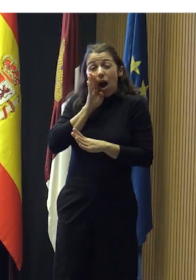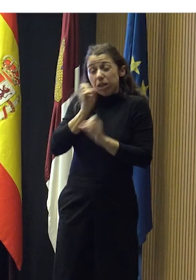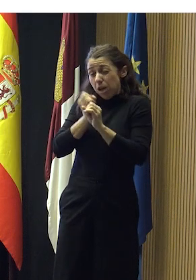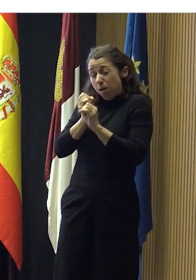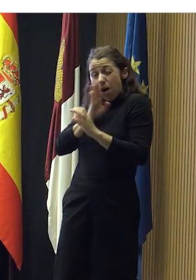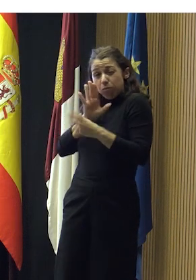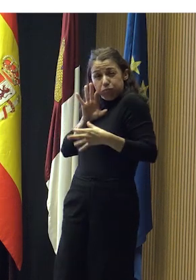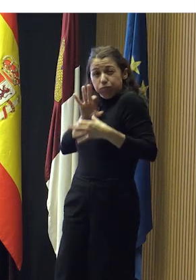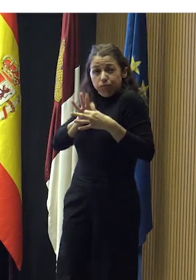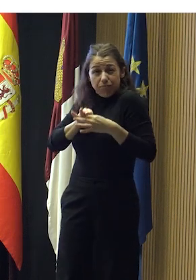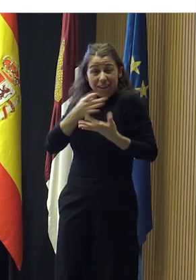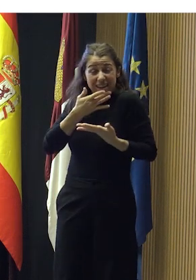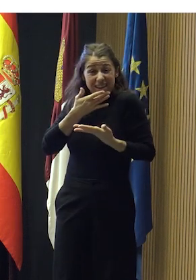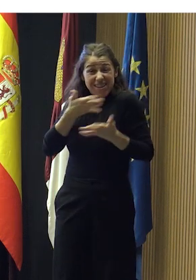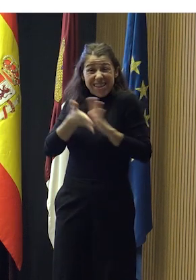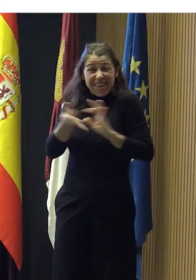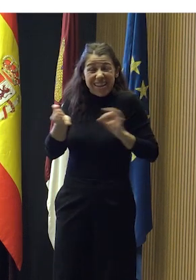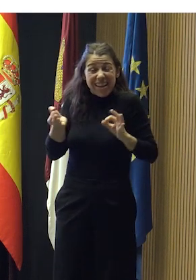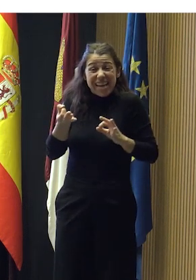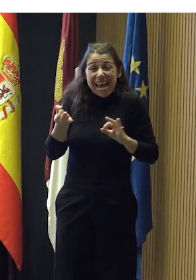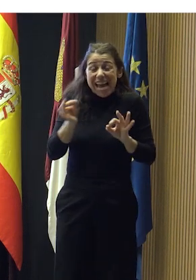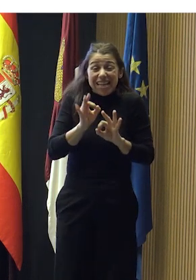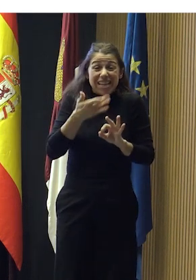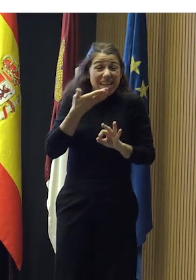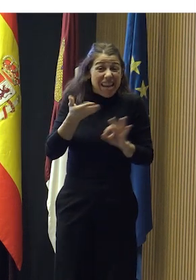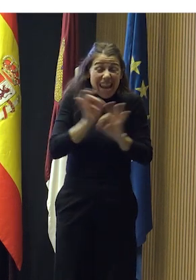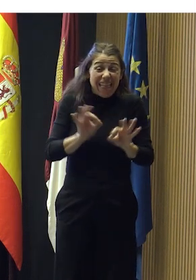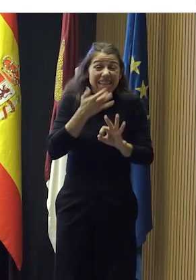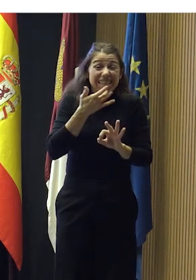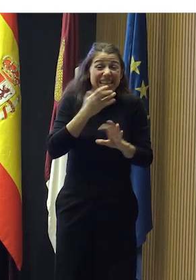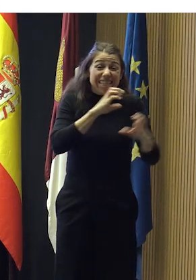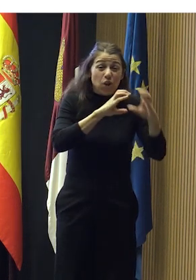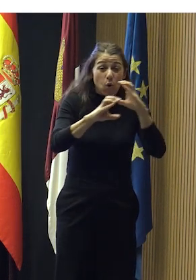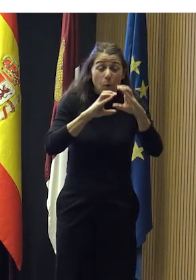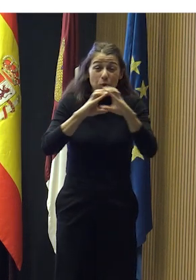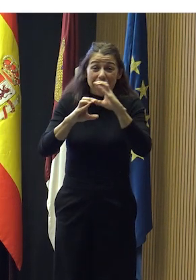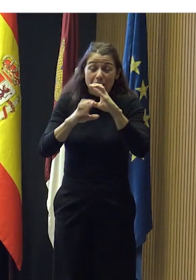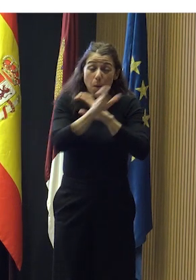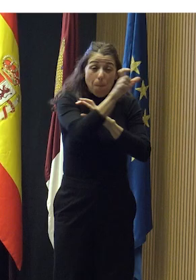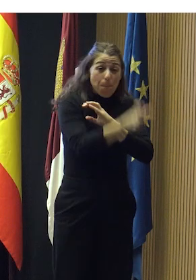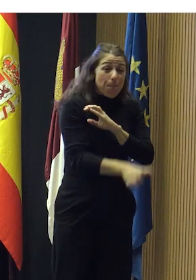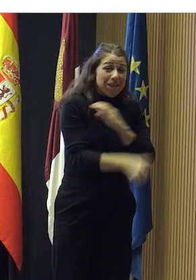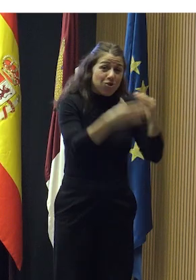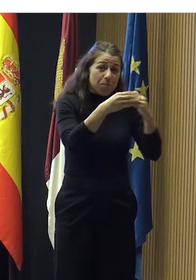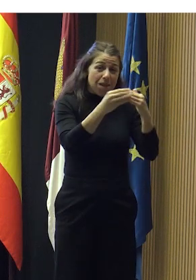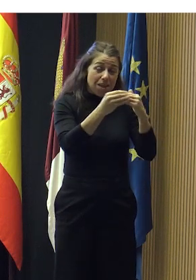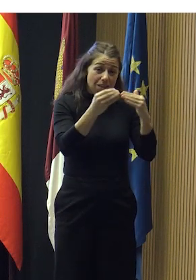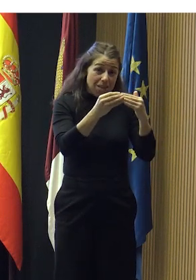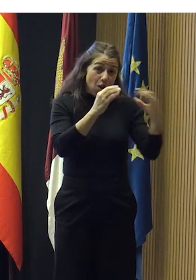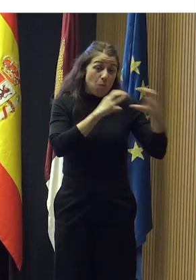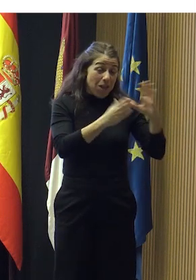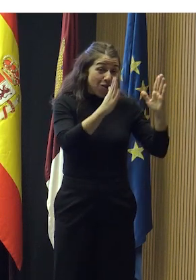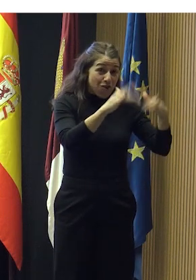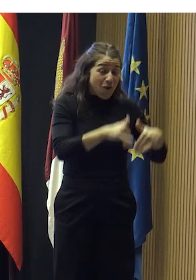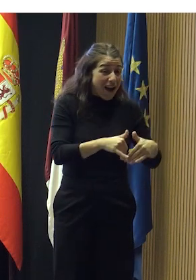trabajo no serían nada si no tuviéramos una cosa fundamental, y es la comunicación con el paciente. Darle voz a los